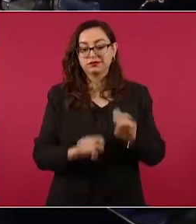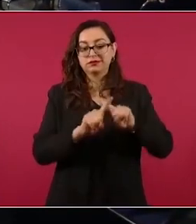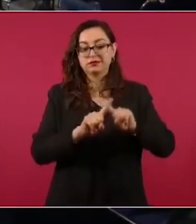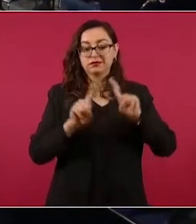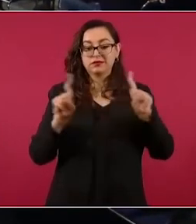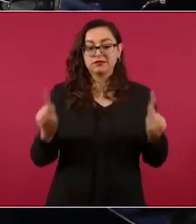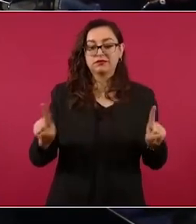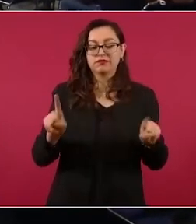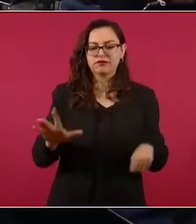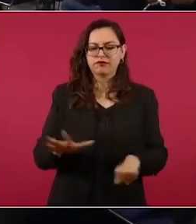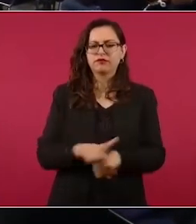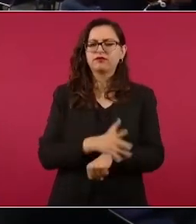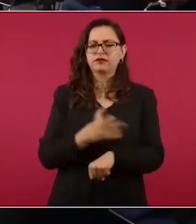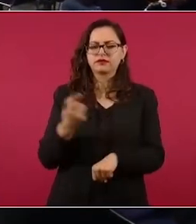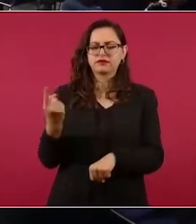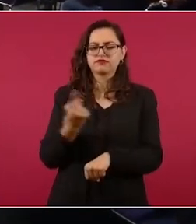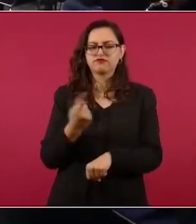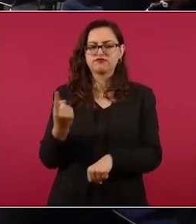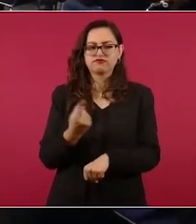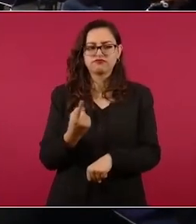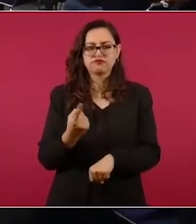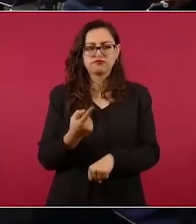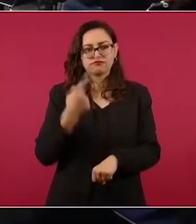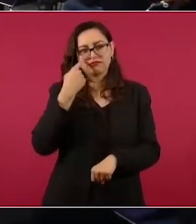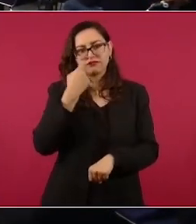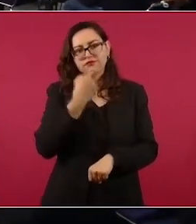porque, miren,